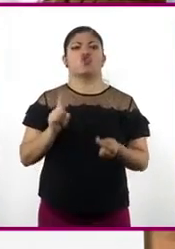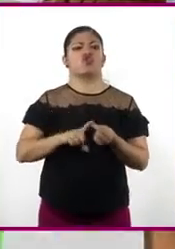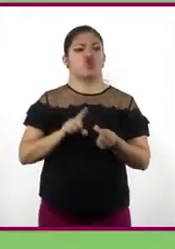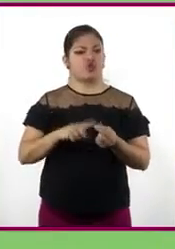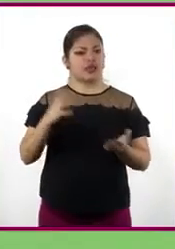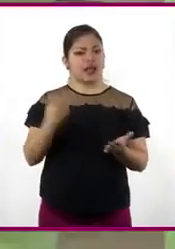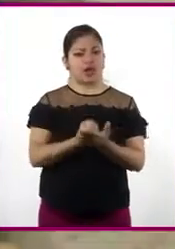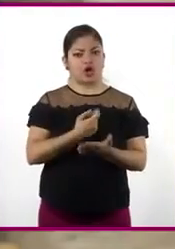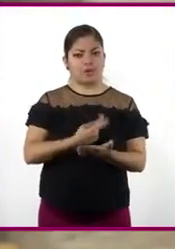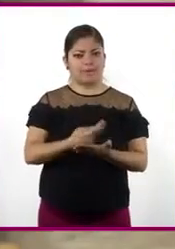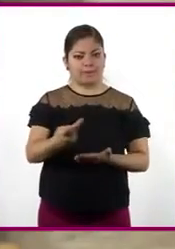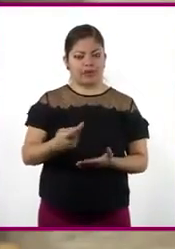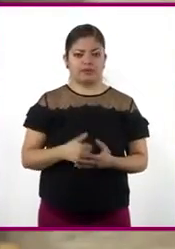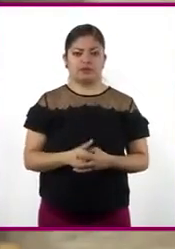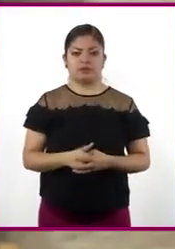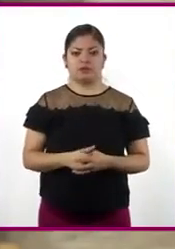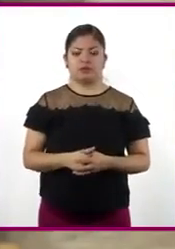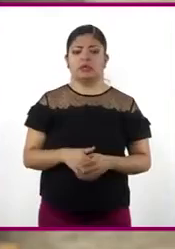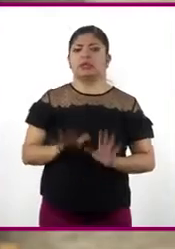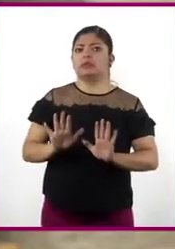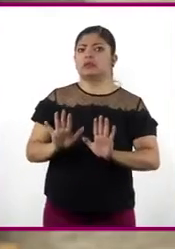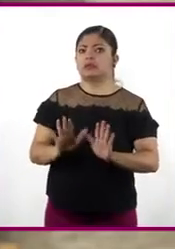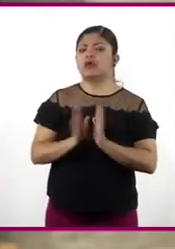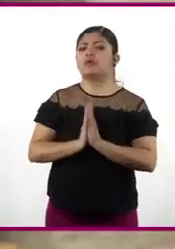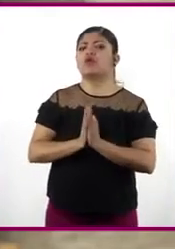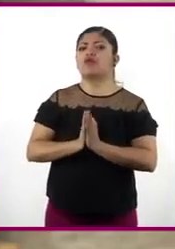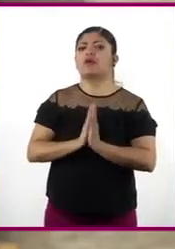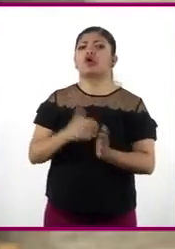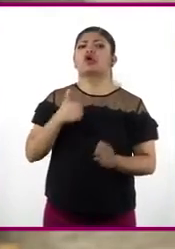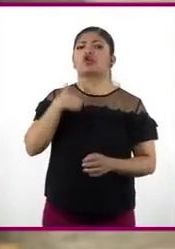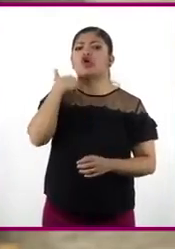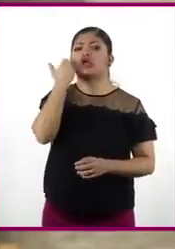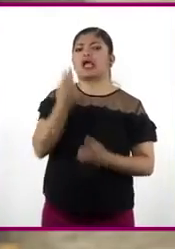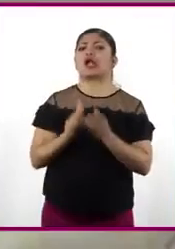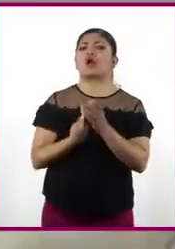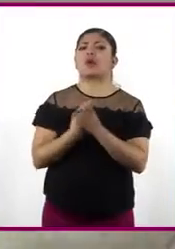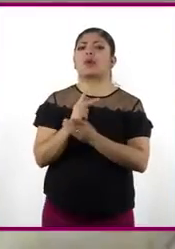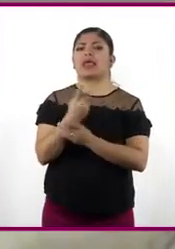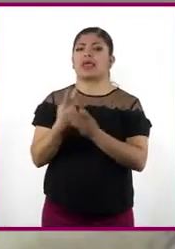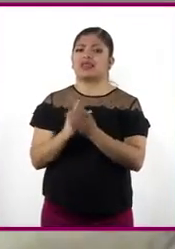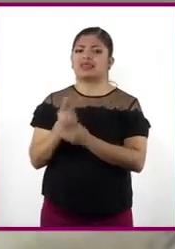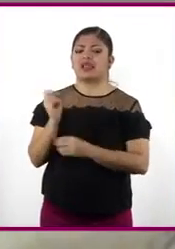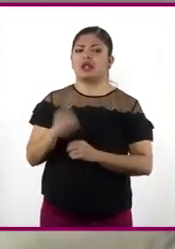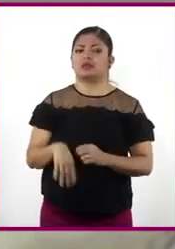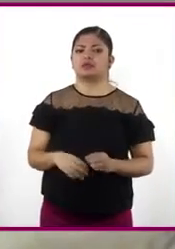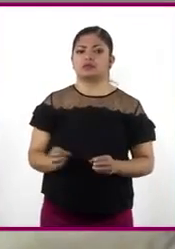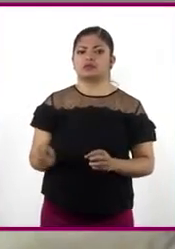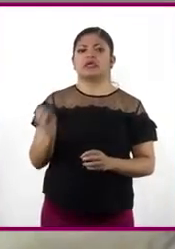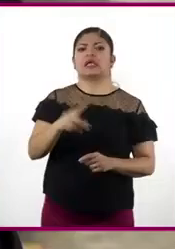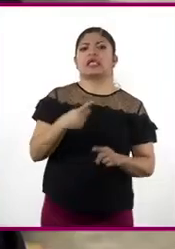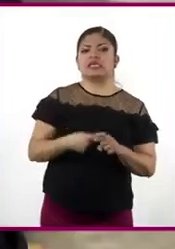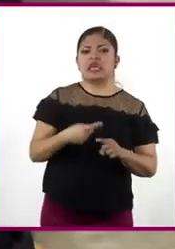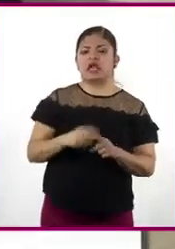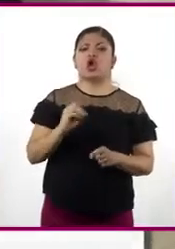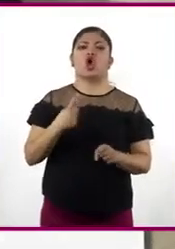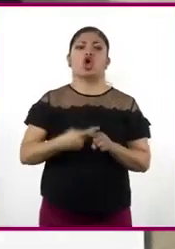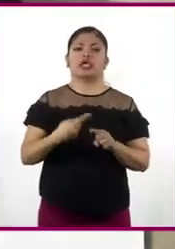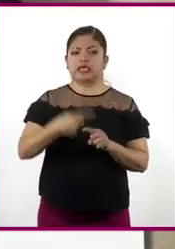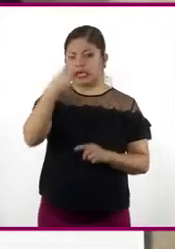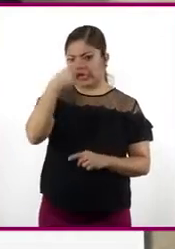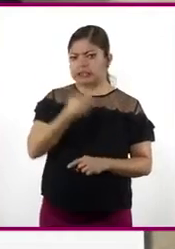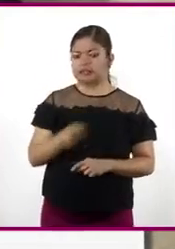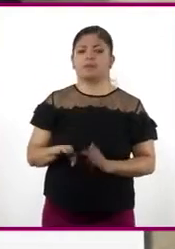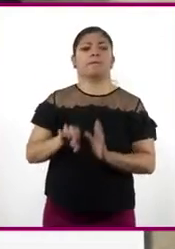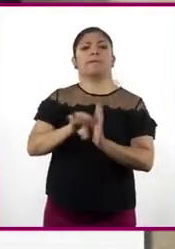el premio. Por favor, déjame elegir las de los vegetales. ¿Quién o quiénes? Por